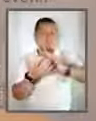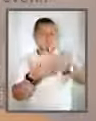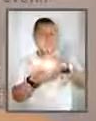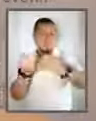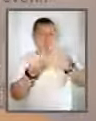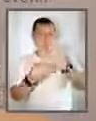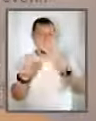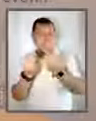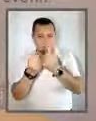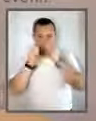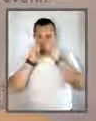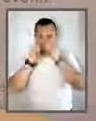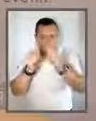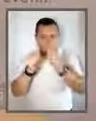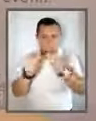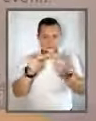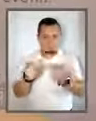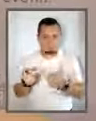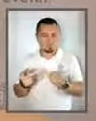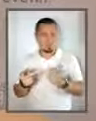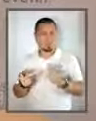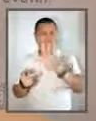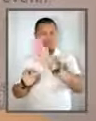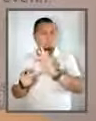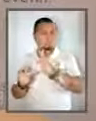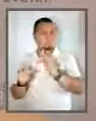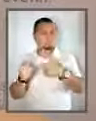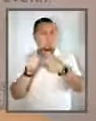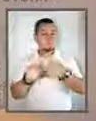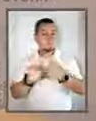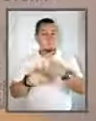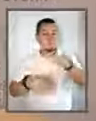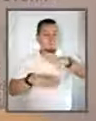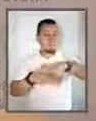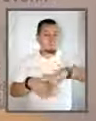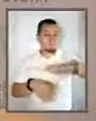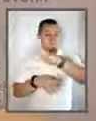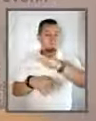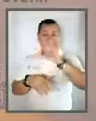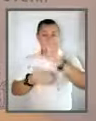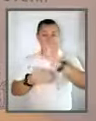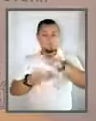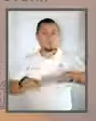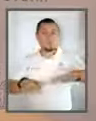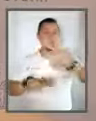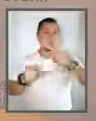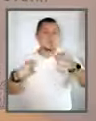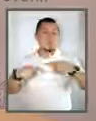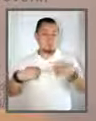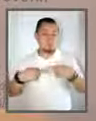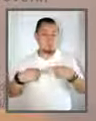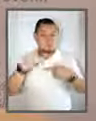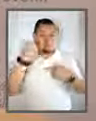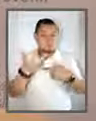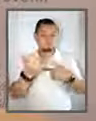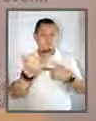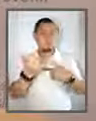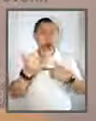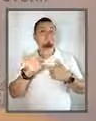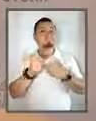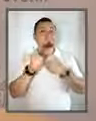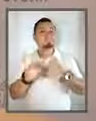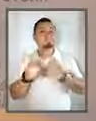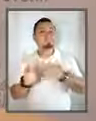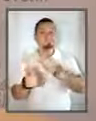mucho la cobertura y queremos hacerle llegar esta información a la población, diciendo,